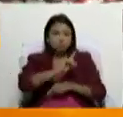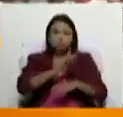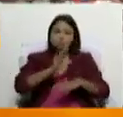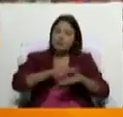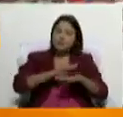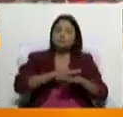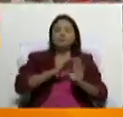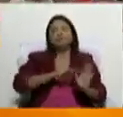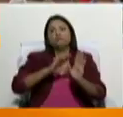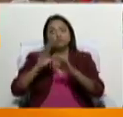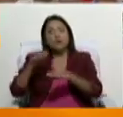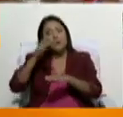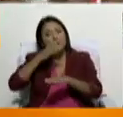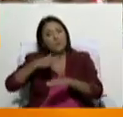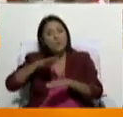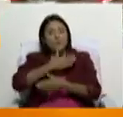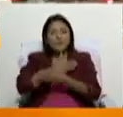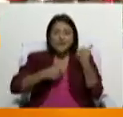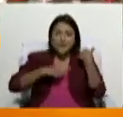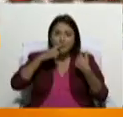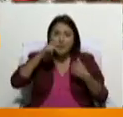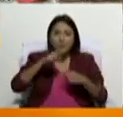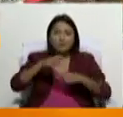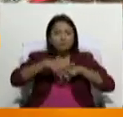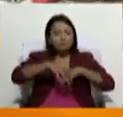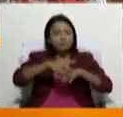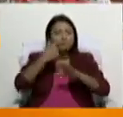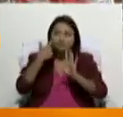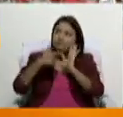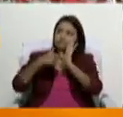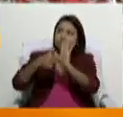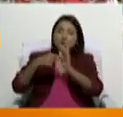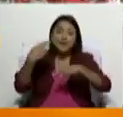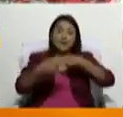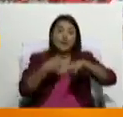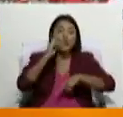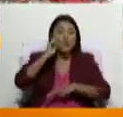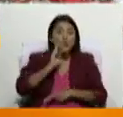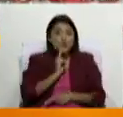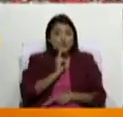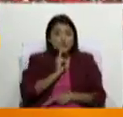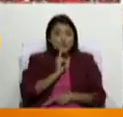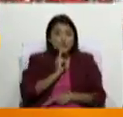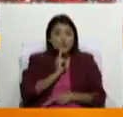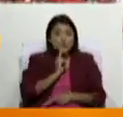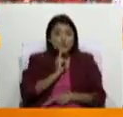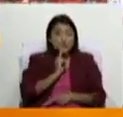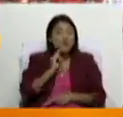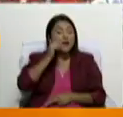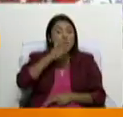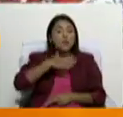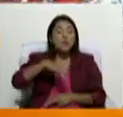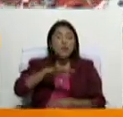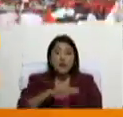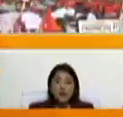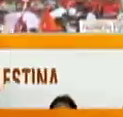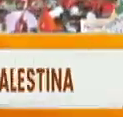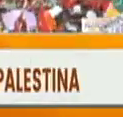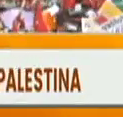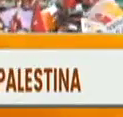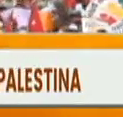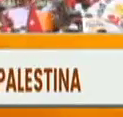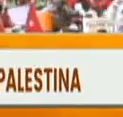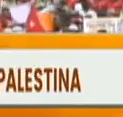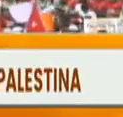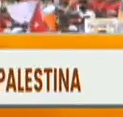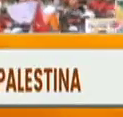Nicolás Maduro, hemos estado en la calle, gritando al mundo que la revolución bolivariana es la revolución del pueblo. Y por eso no han